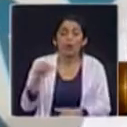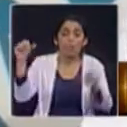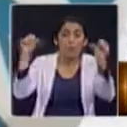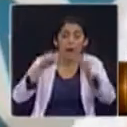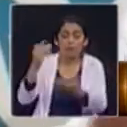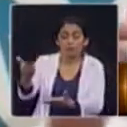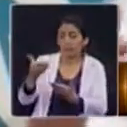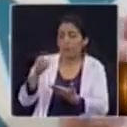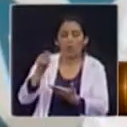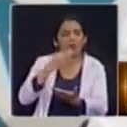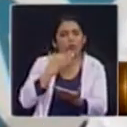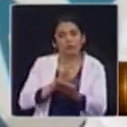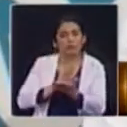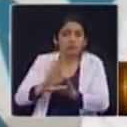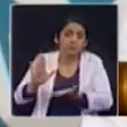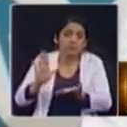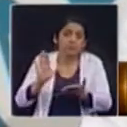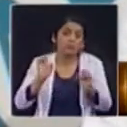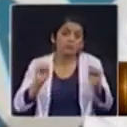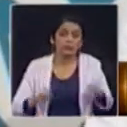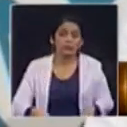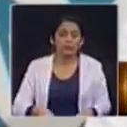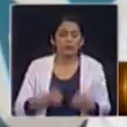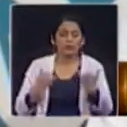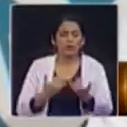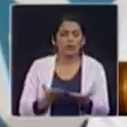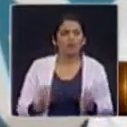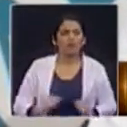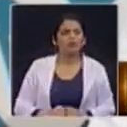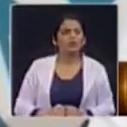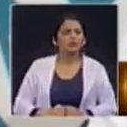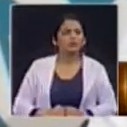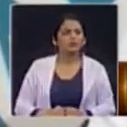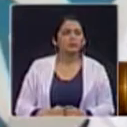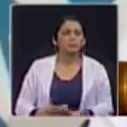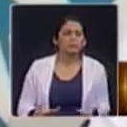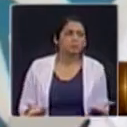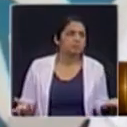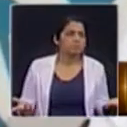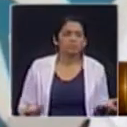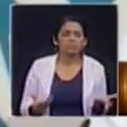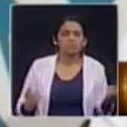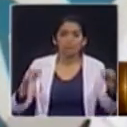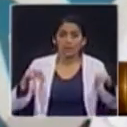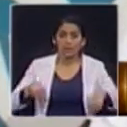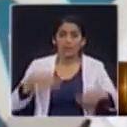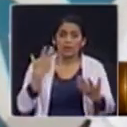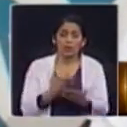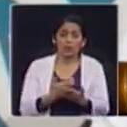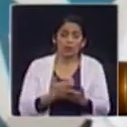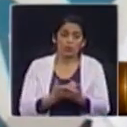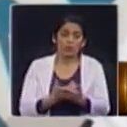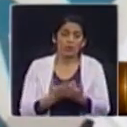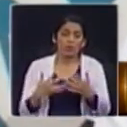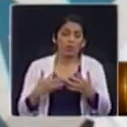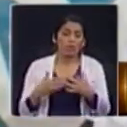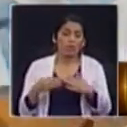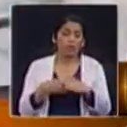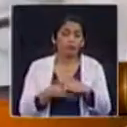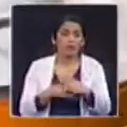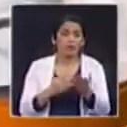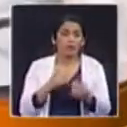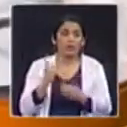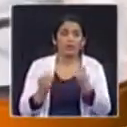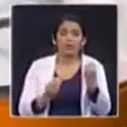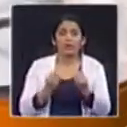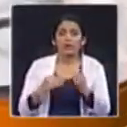y decir que pensamos que es malo. Yo no creo que de la crisis económica vamos a salir con más impuestos.